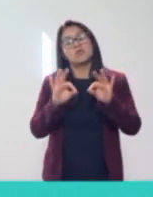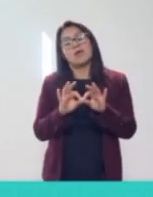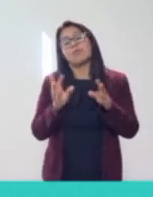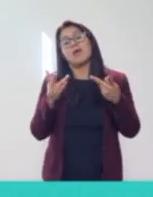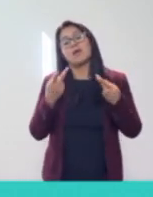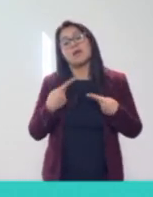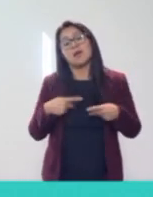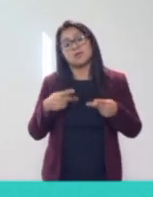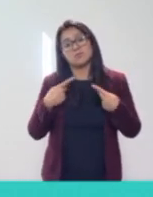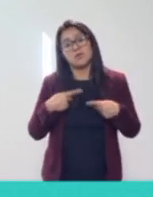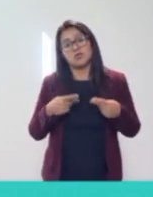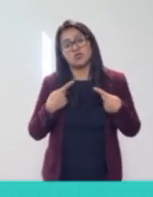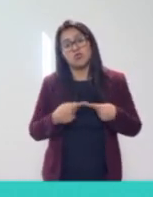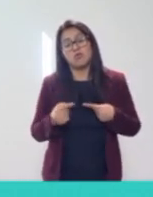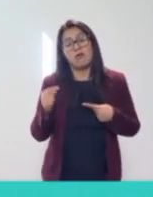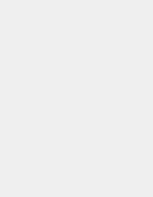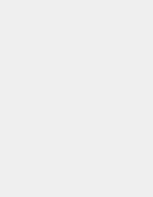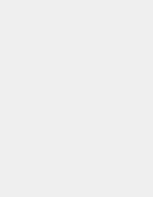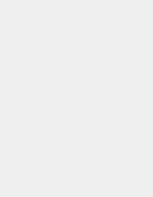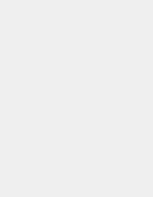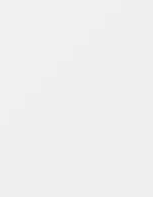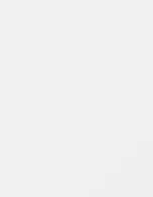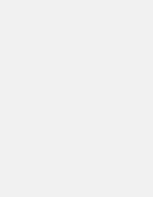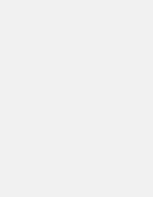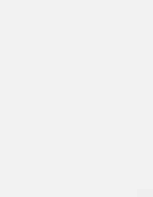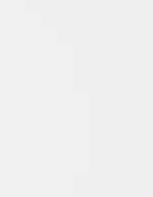que allí se desarrolla